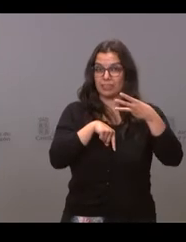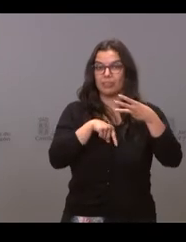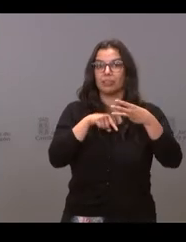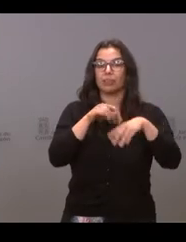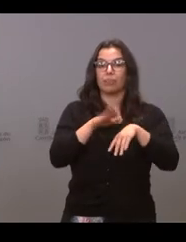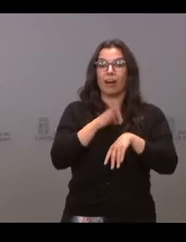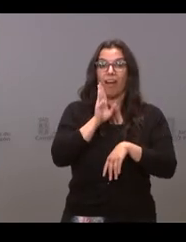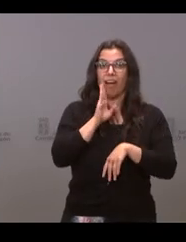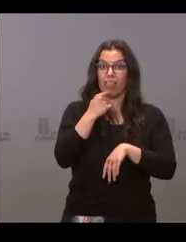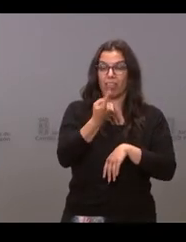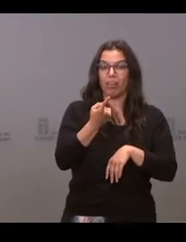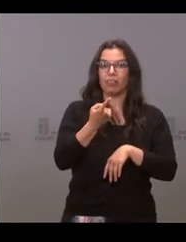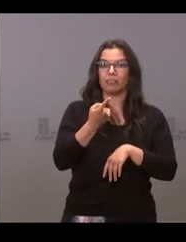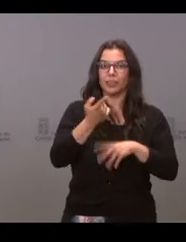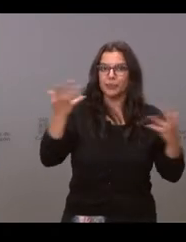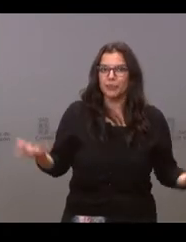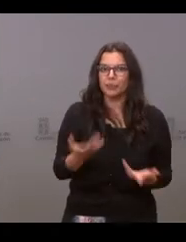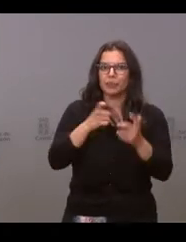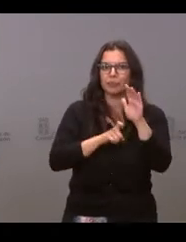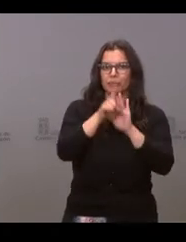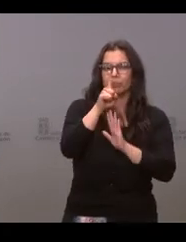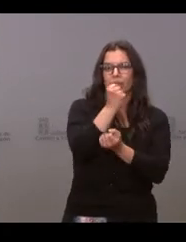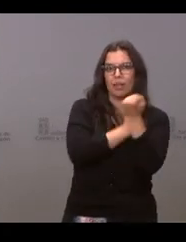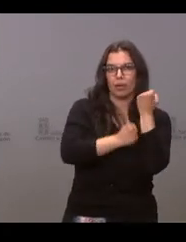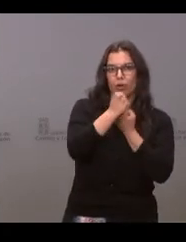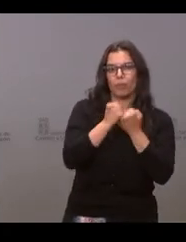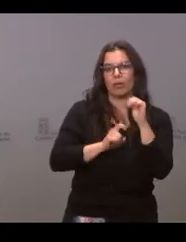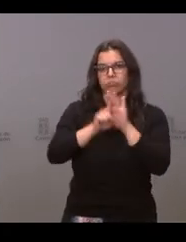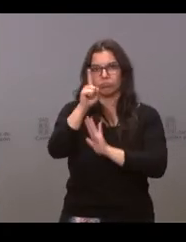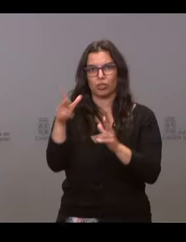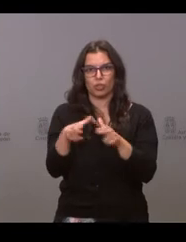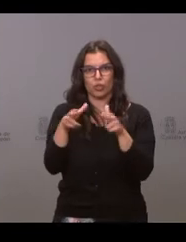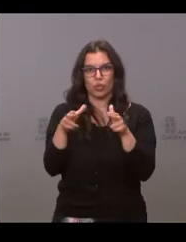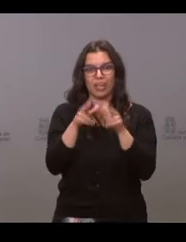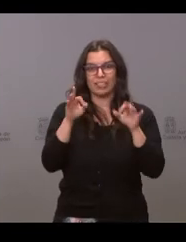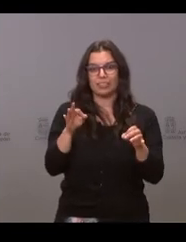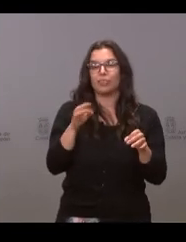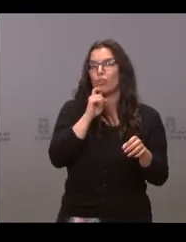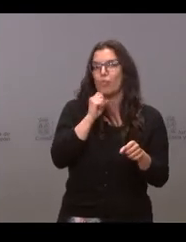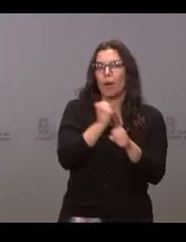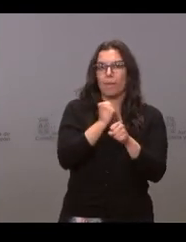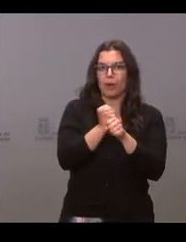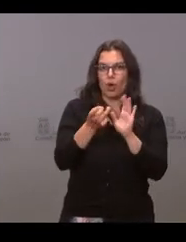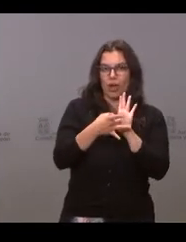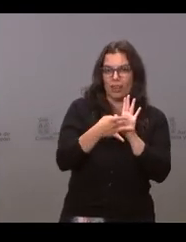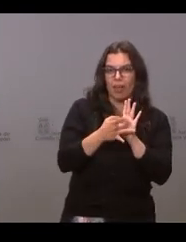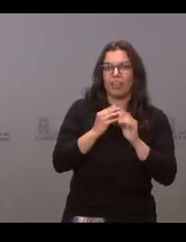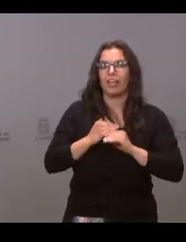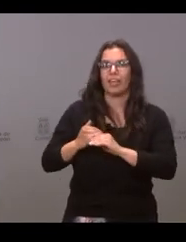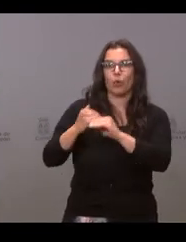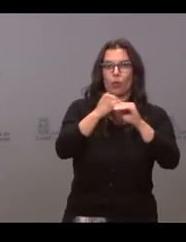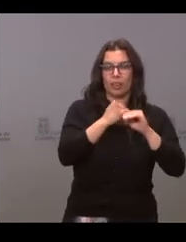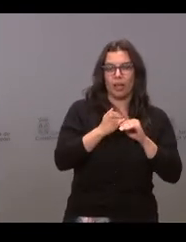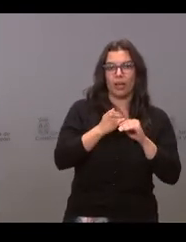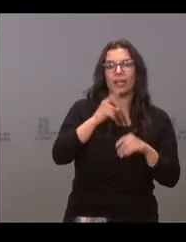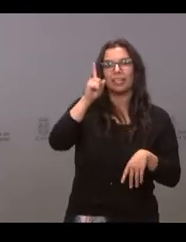al inicio de mi intervención la recuperación económica y social desde el empleo de calidad desde la igualdad también